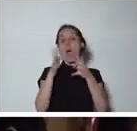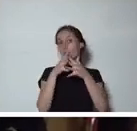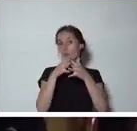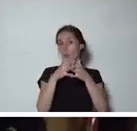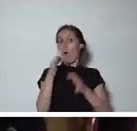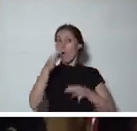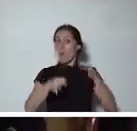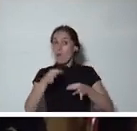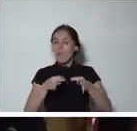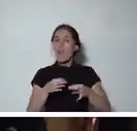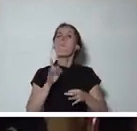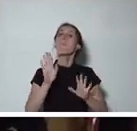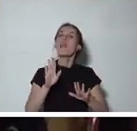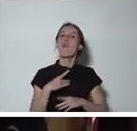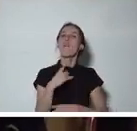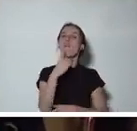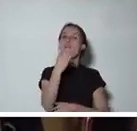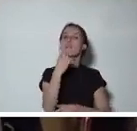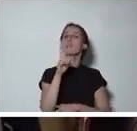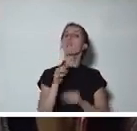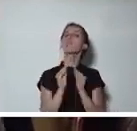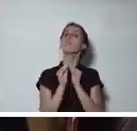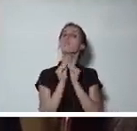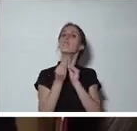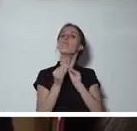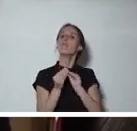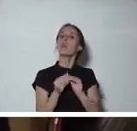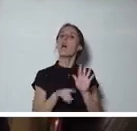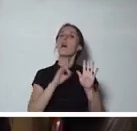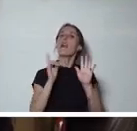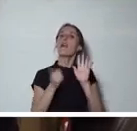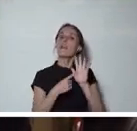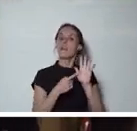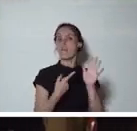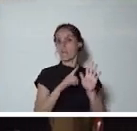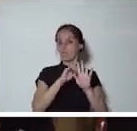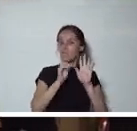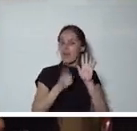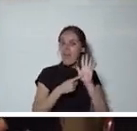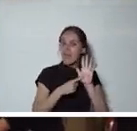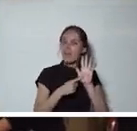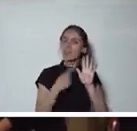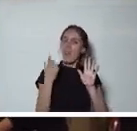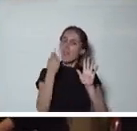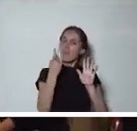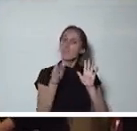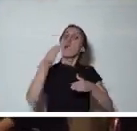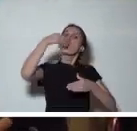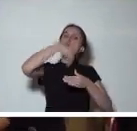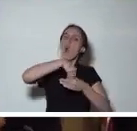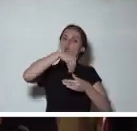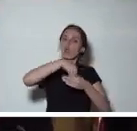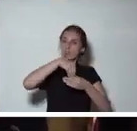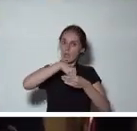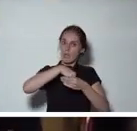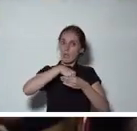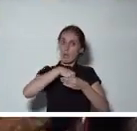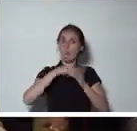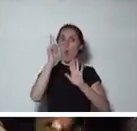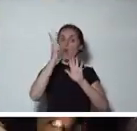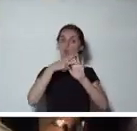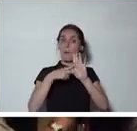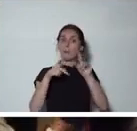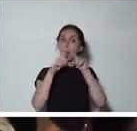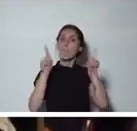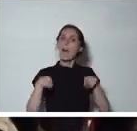pero hay que hacer también políticas muchas políticas concretas que doten de contenido No esas leyes esa ese marco normativo porque si